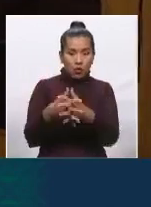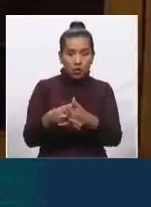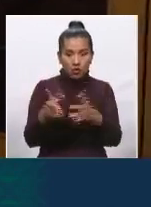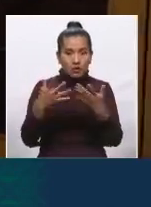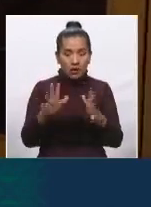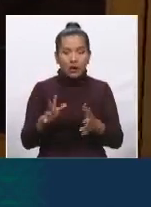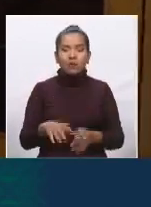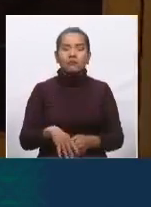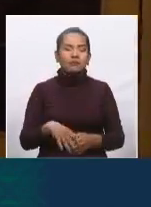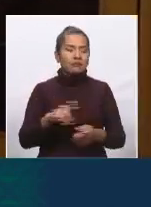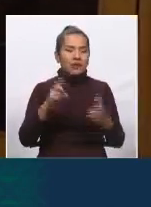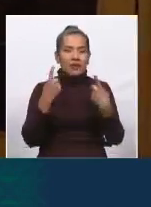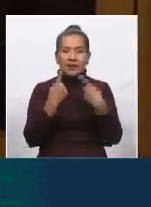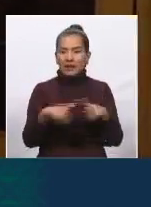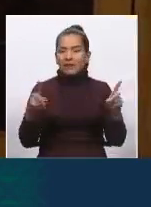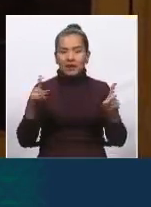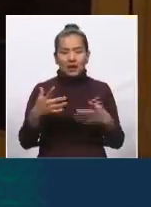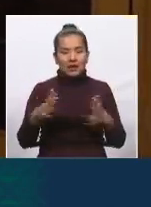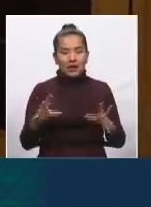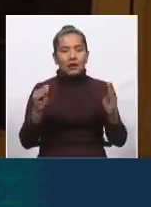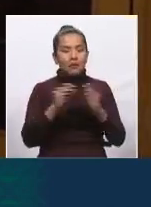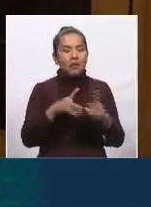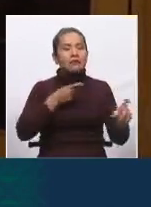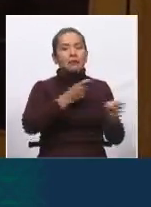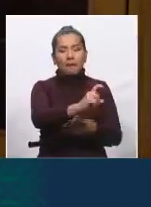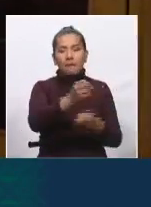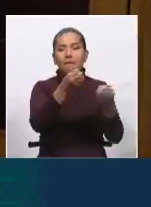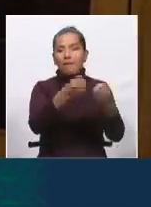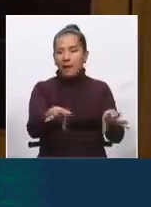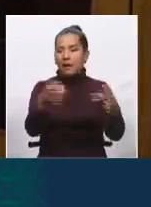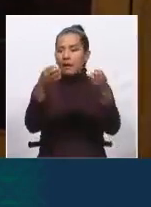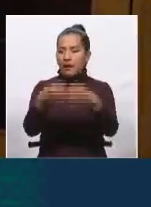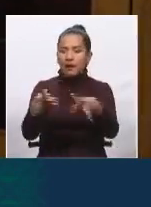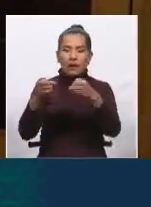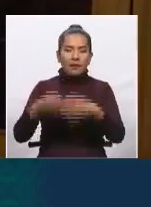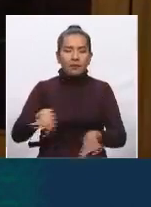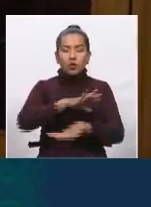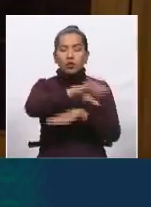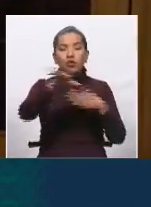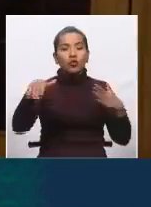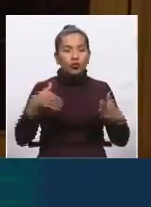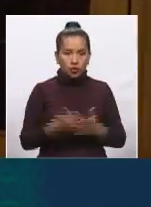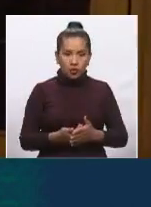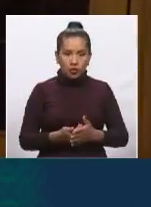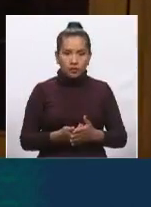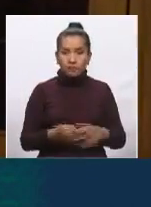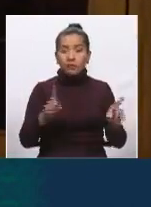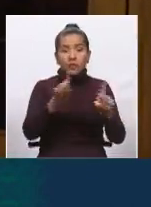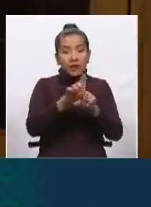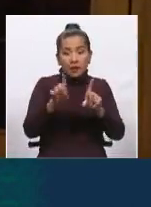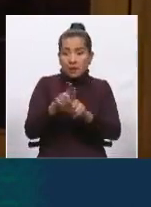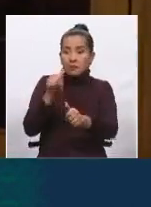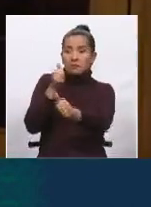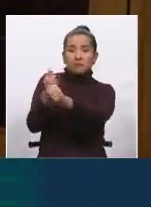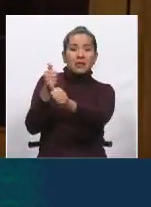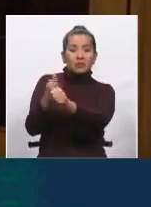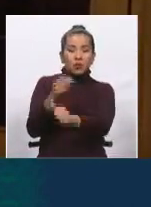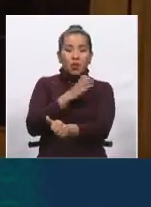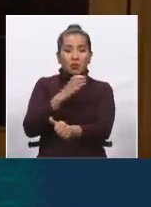este bloqueo de caminos y calles perjudica a todo el mundo. Inclusive les perjudica a los